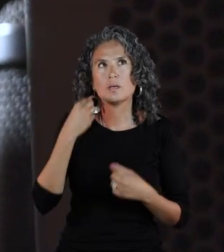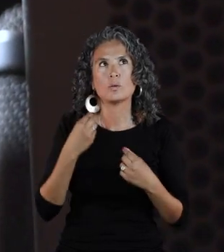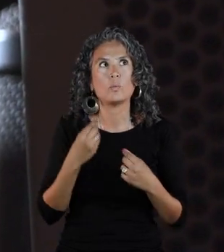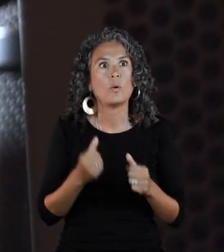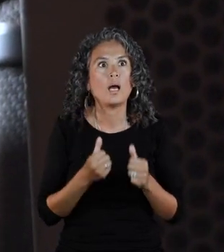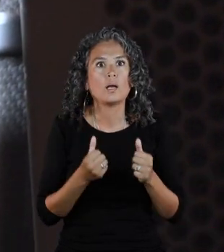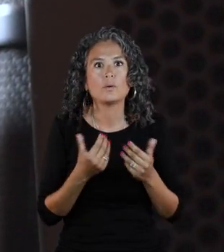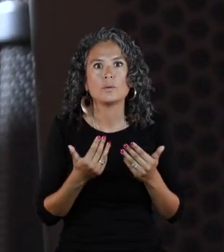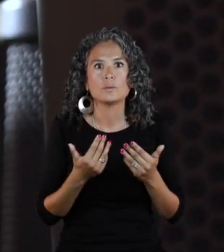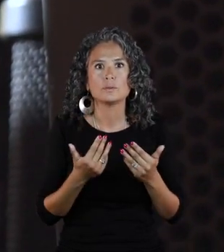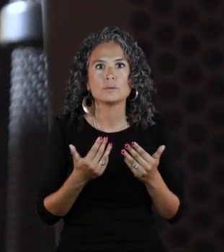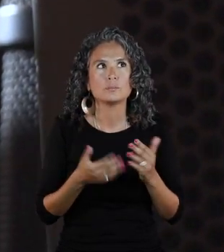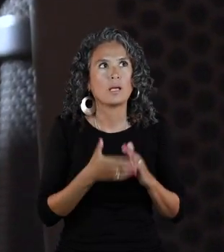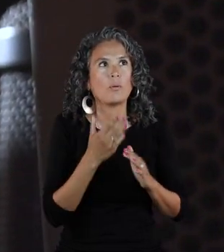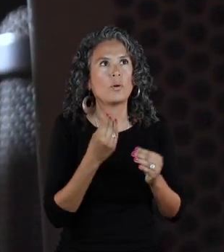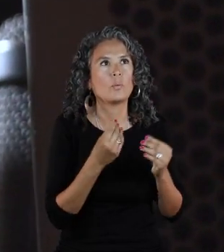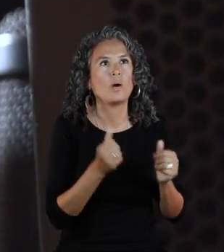Yo decía, ¿cómo hago?